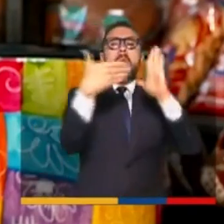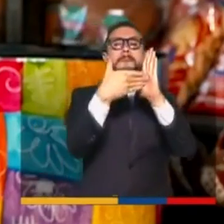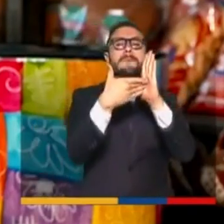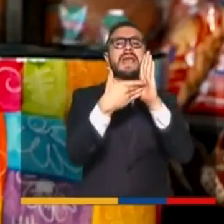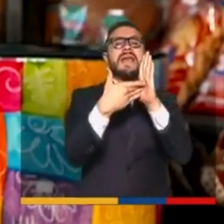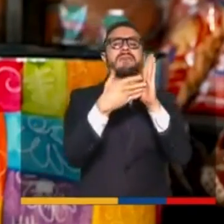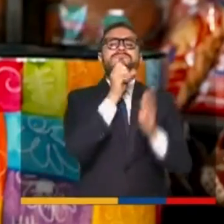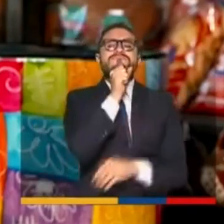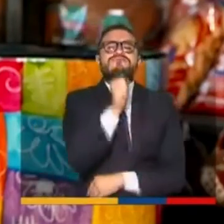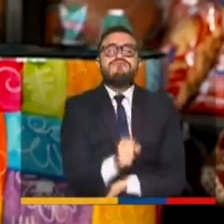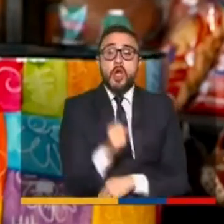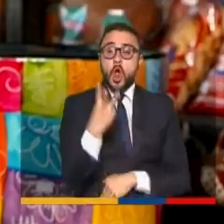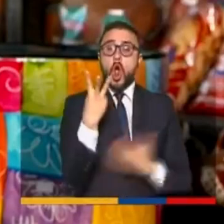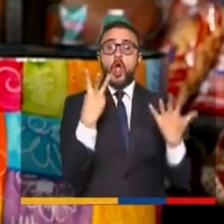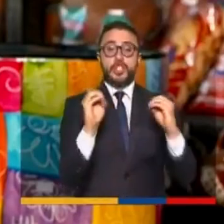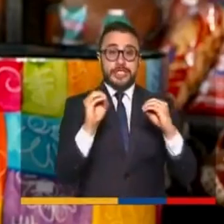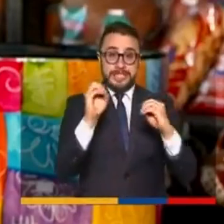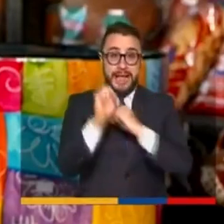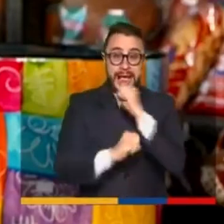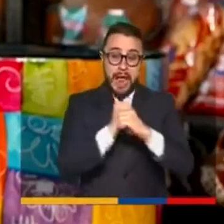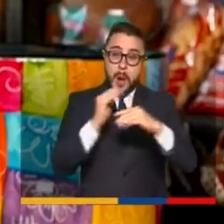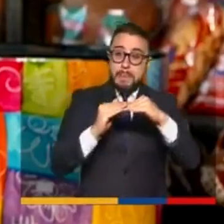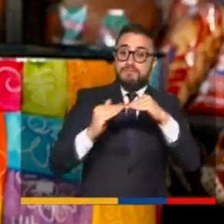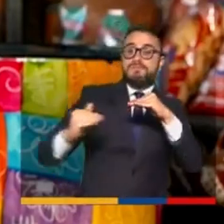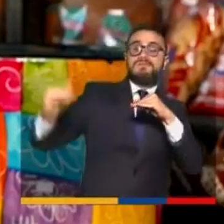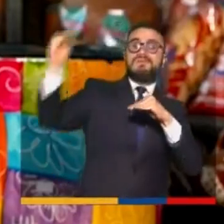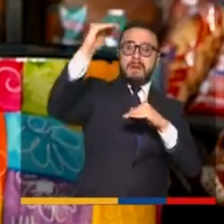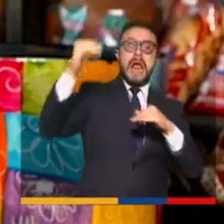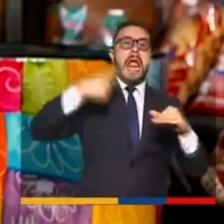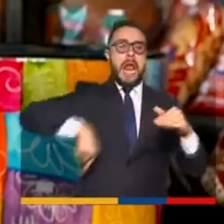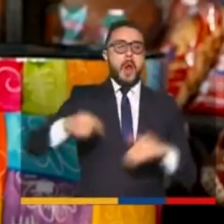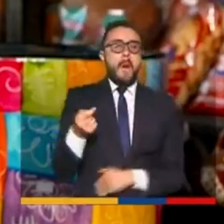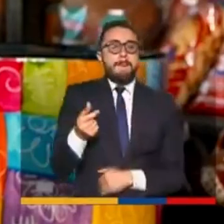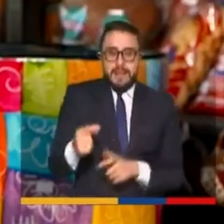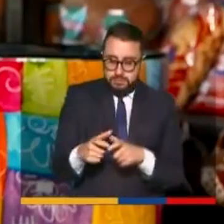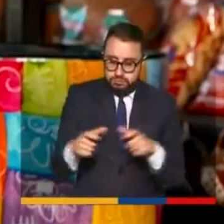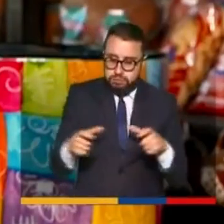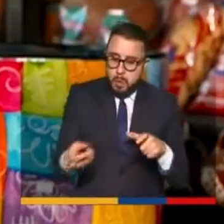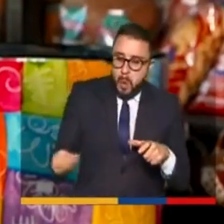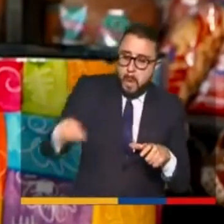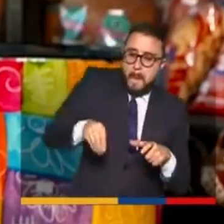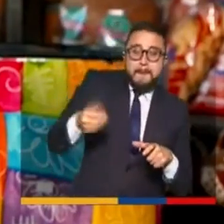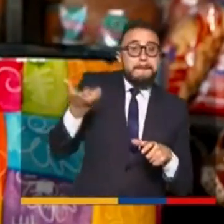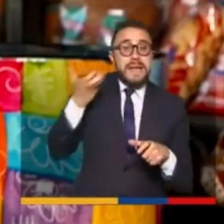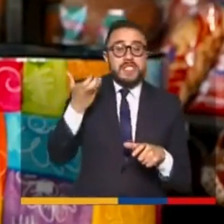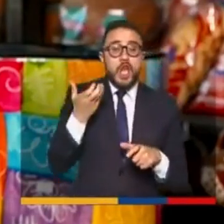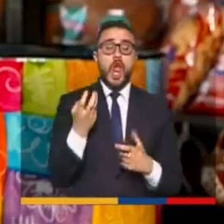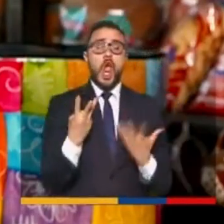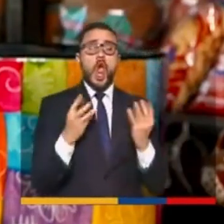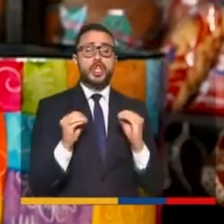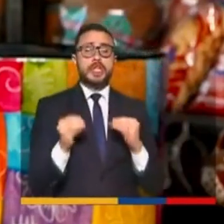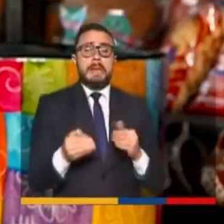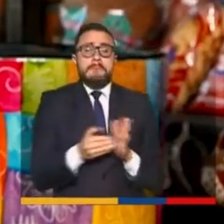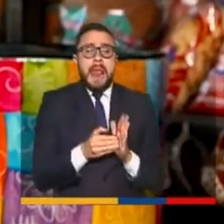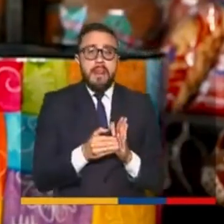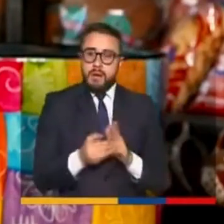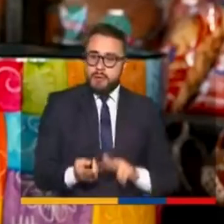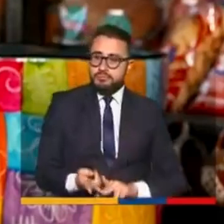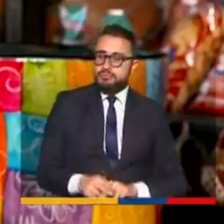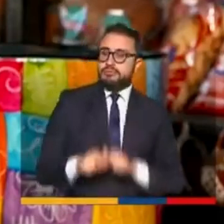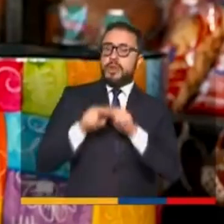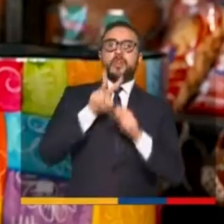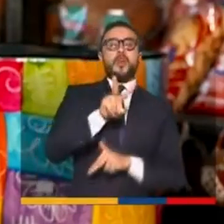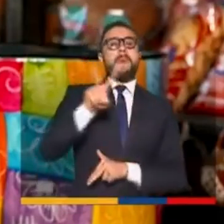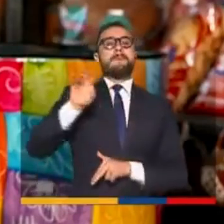años se benefician del aumento del bono pensional de 80.000 a 225.000 pesos